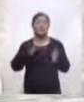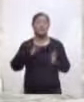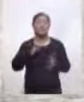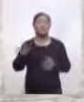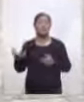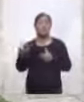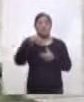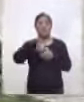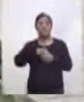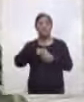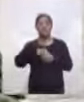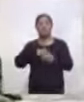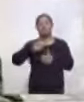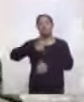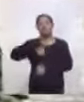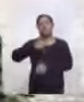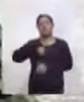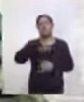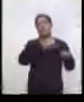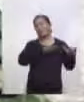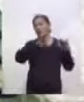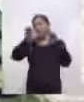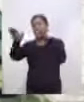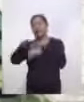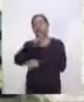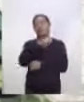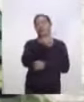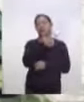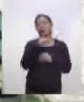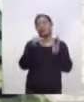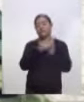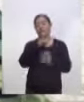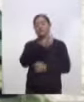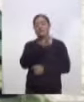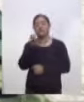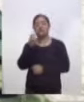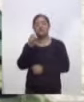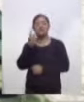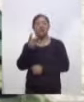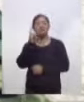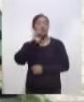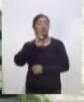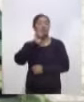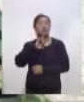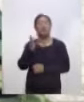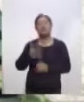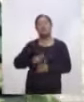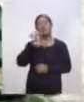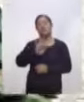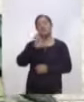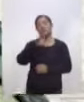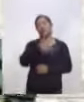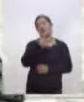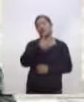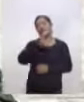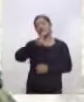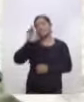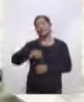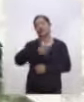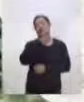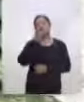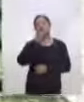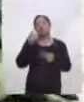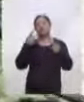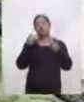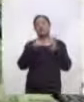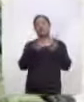al Ejército y Fuerza Aérea 28.231 mujeres, cifra equivalente al 13% de los más de 200.000